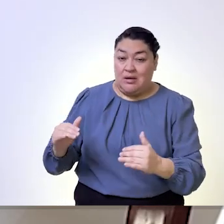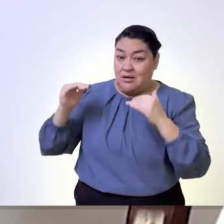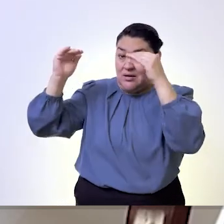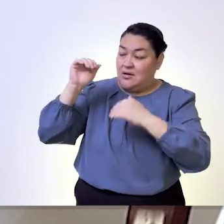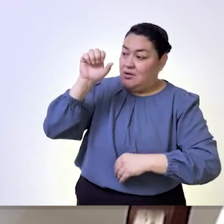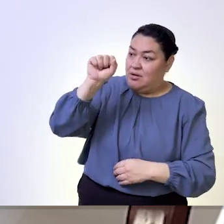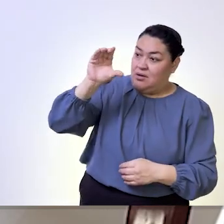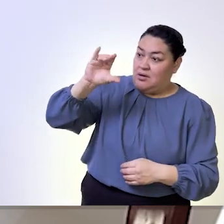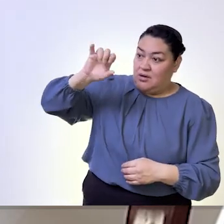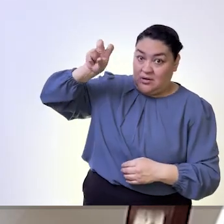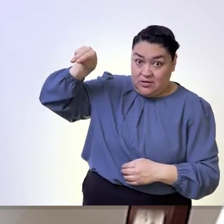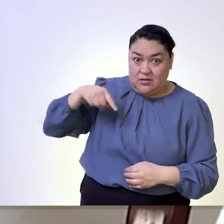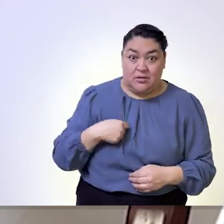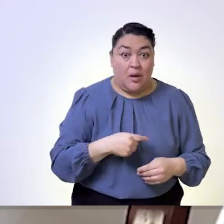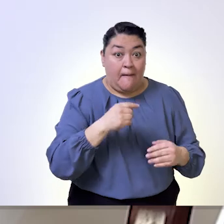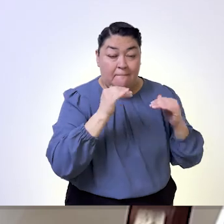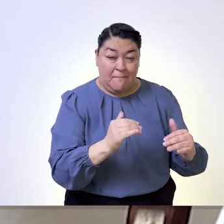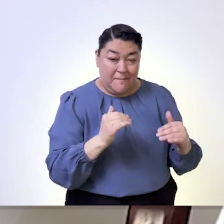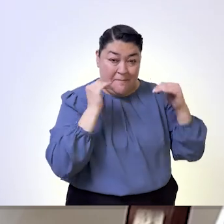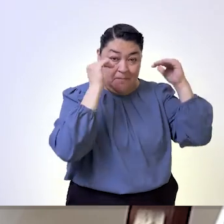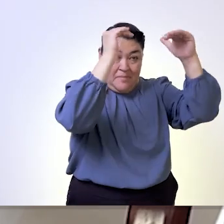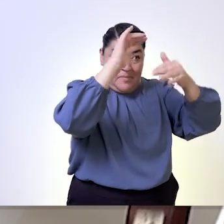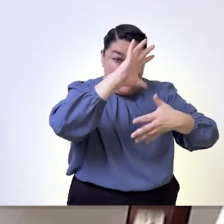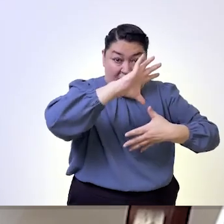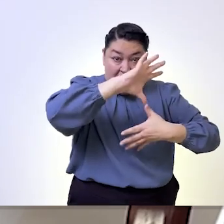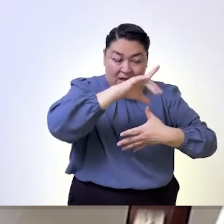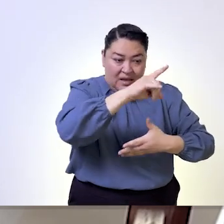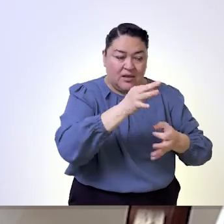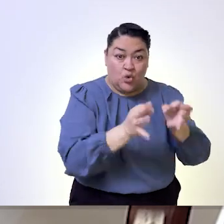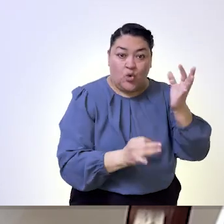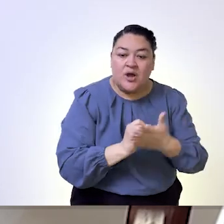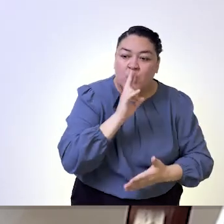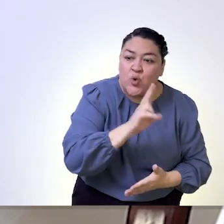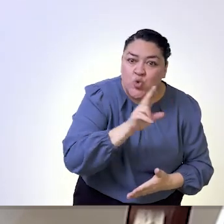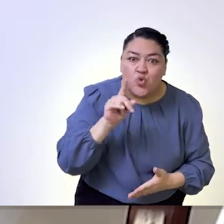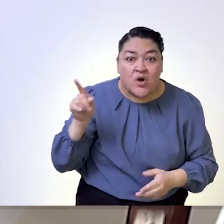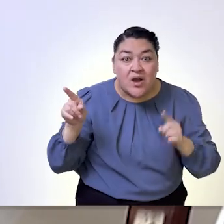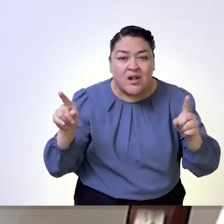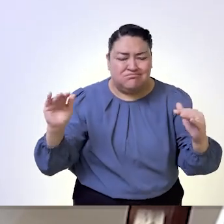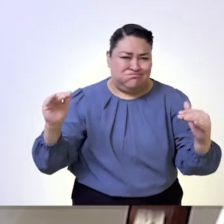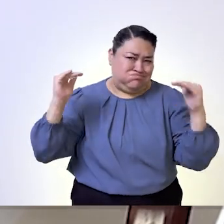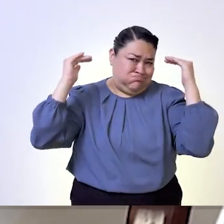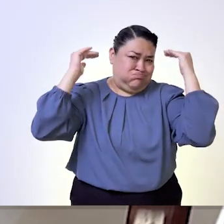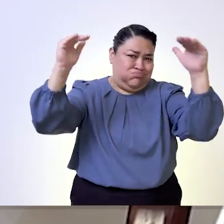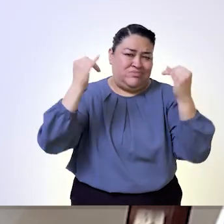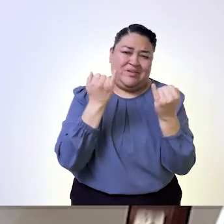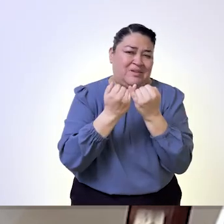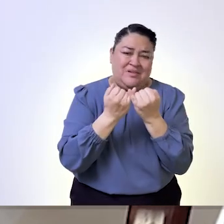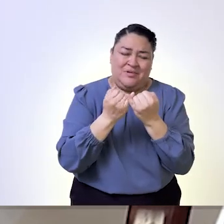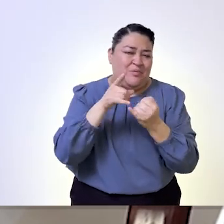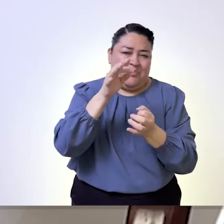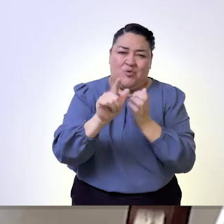nuestra Corte en México y la Corte Interamericana pues tiene criterios muy relevantes y muy progresistas, junto con el marco